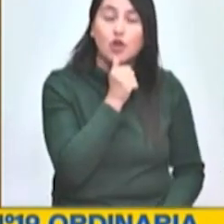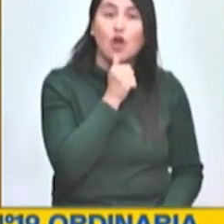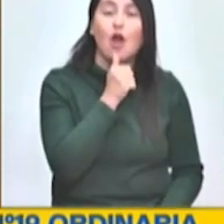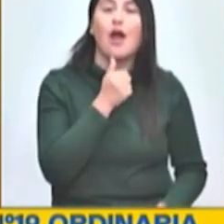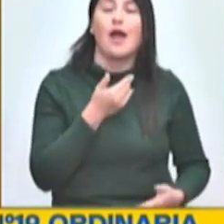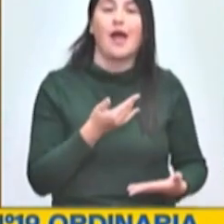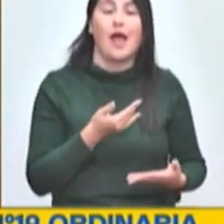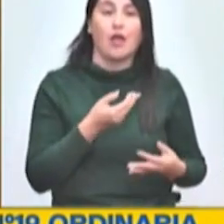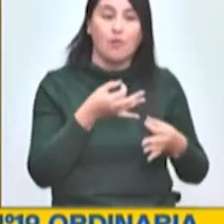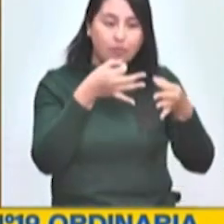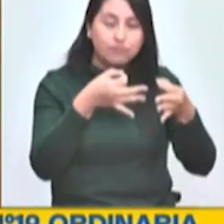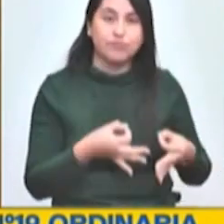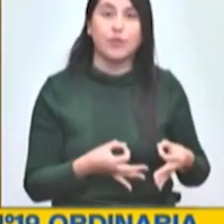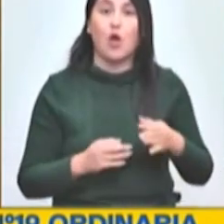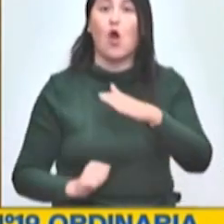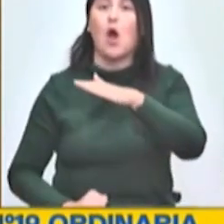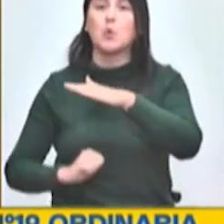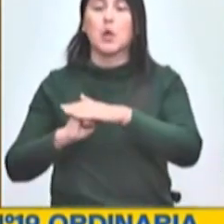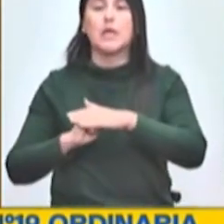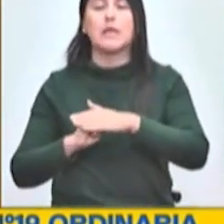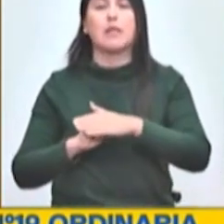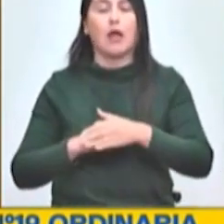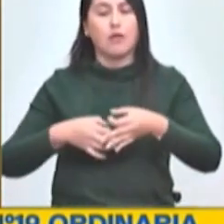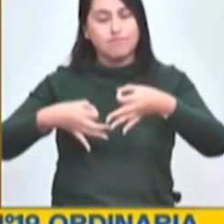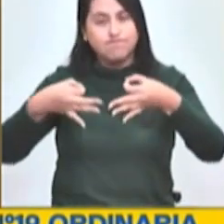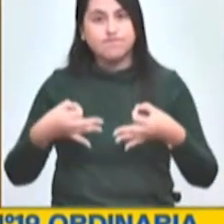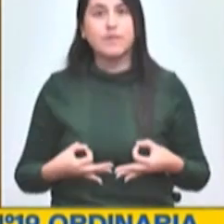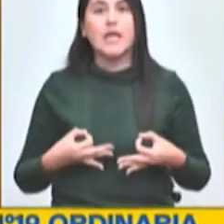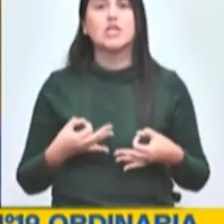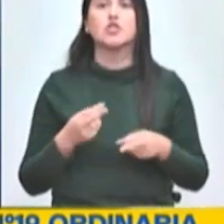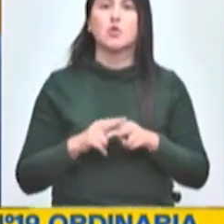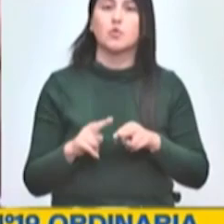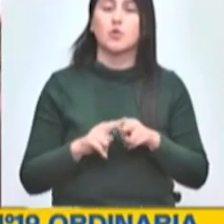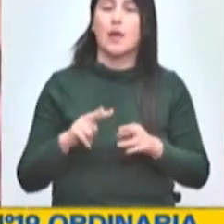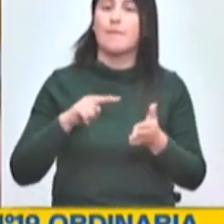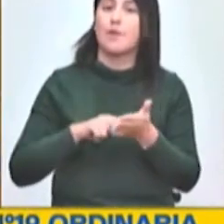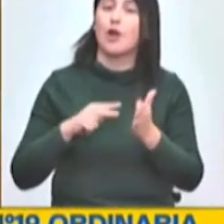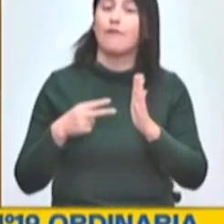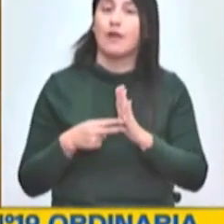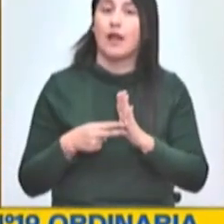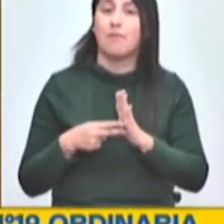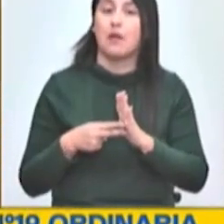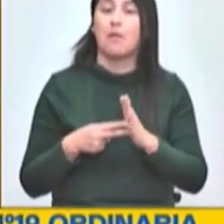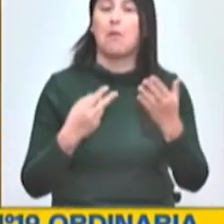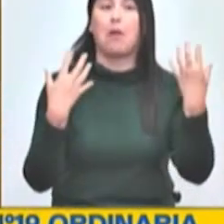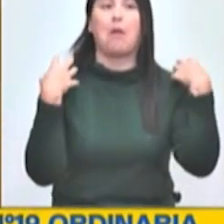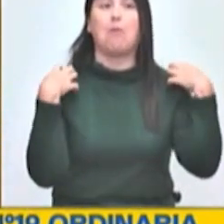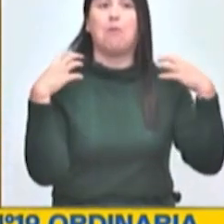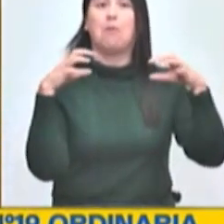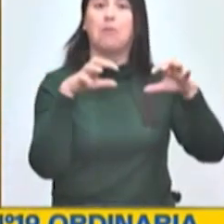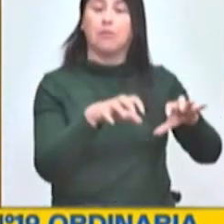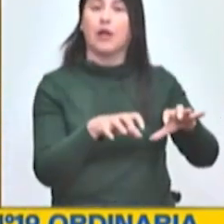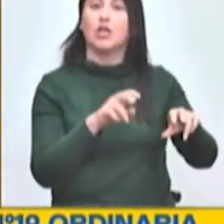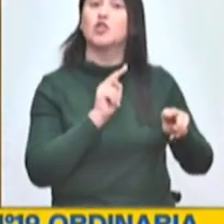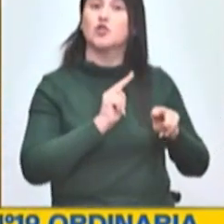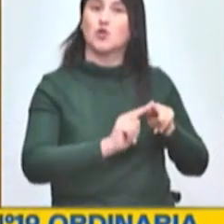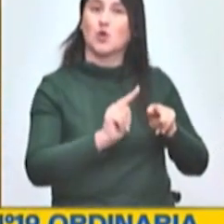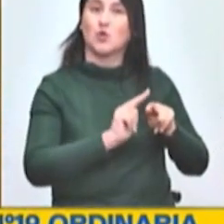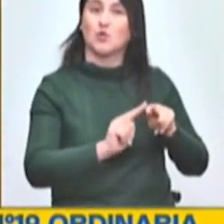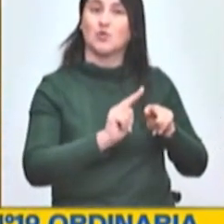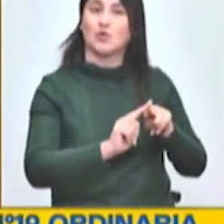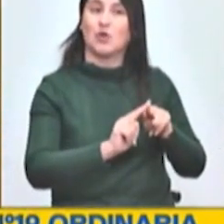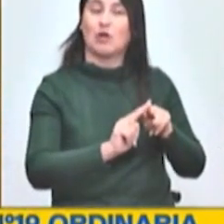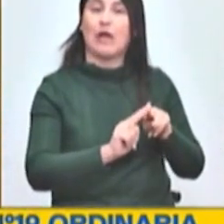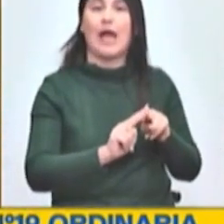o al no tener una autoridad que se pusieran los pantalones para resolver el problema En definitiva le estaba traspasando lo que era la solución un drama